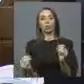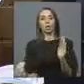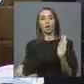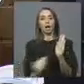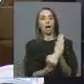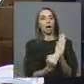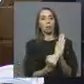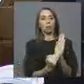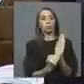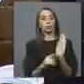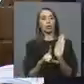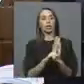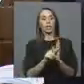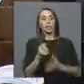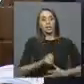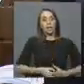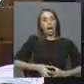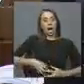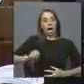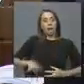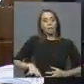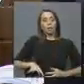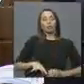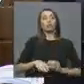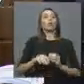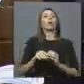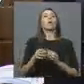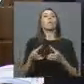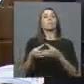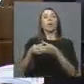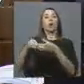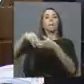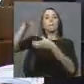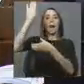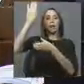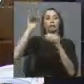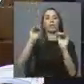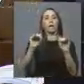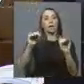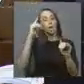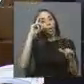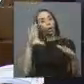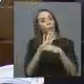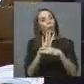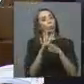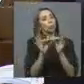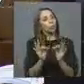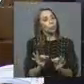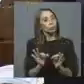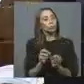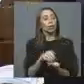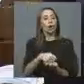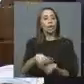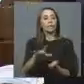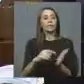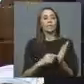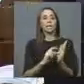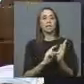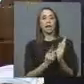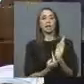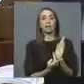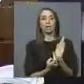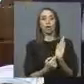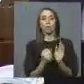el apoyo a una ley de aborto en virtud de las mayorías hoy día los llamamos a ser coherentes entonces y a rechazar esta reforma